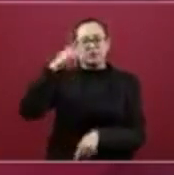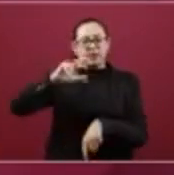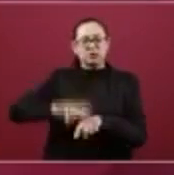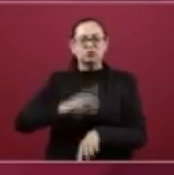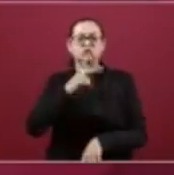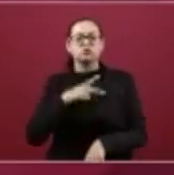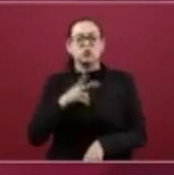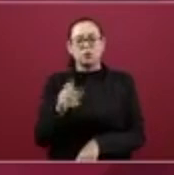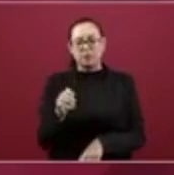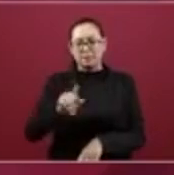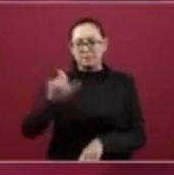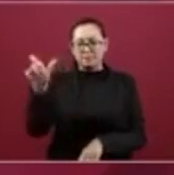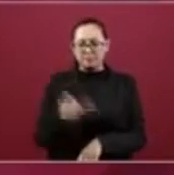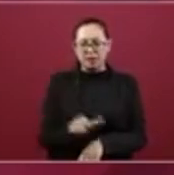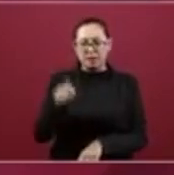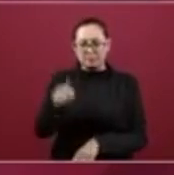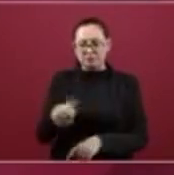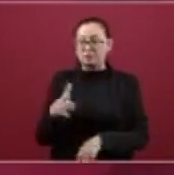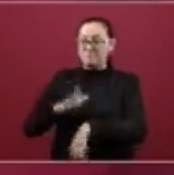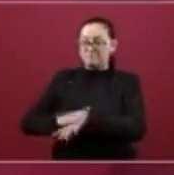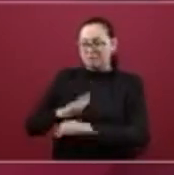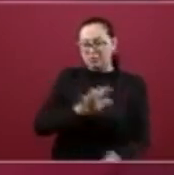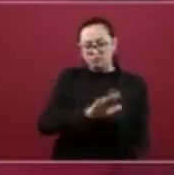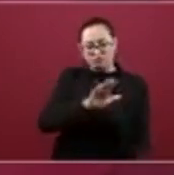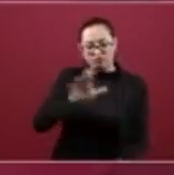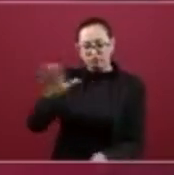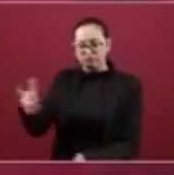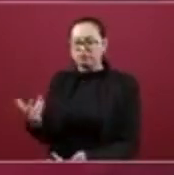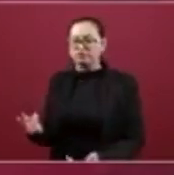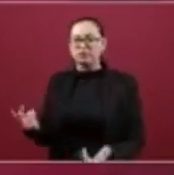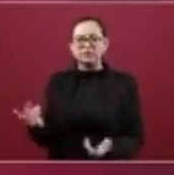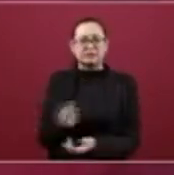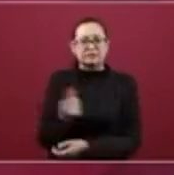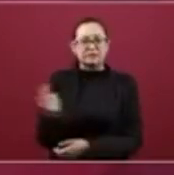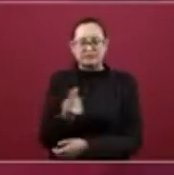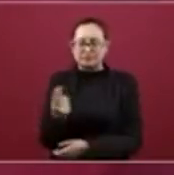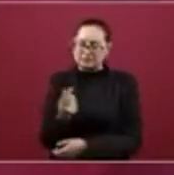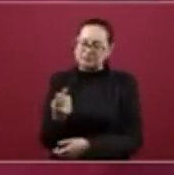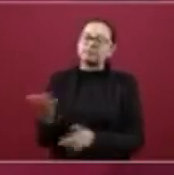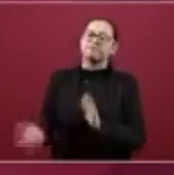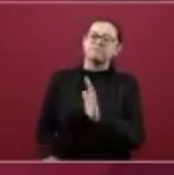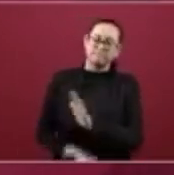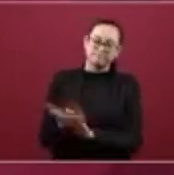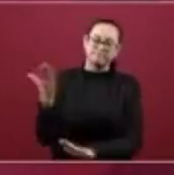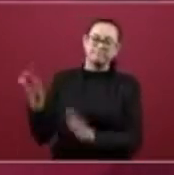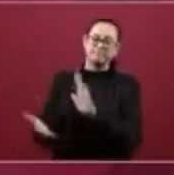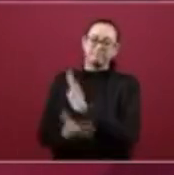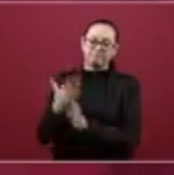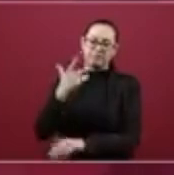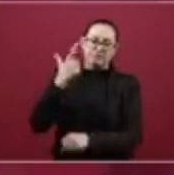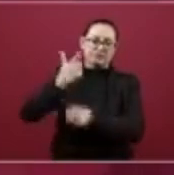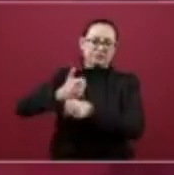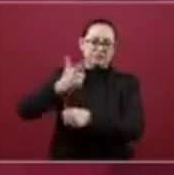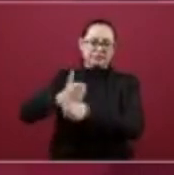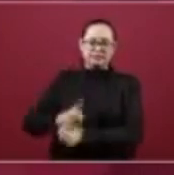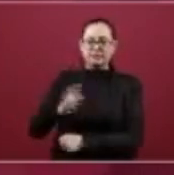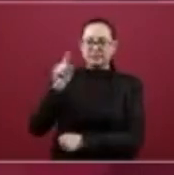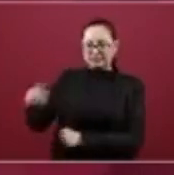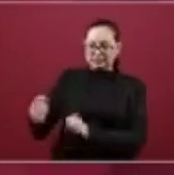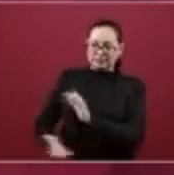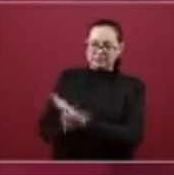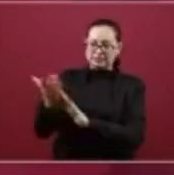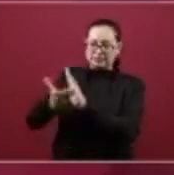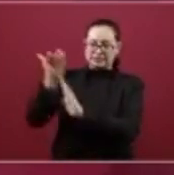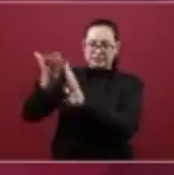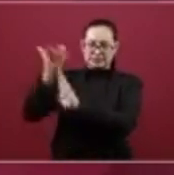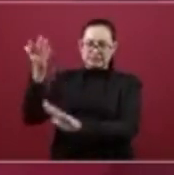Pemex, con el aumento de producción, se contempla la construcción de la séptima refinería del Sistema